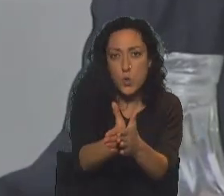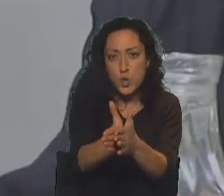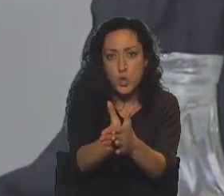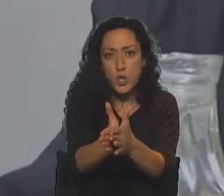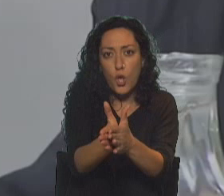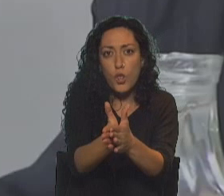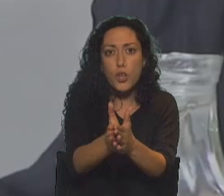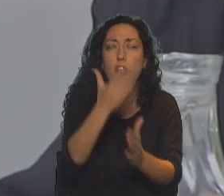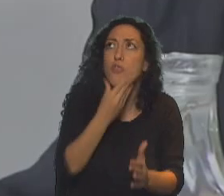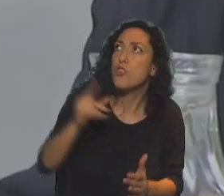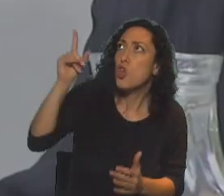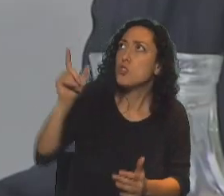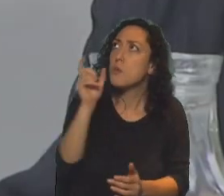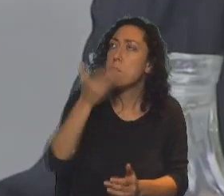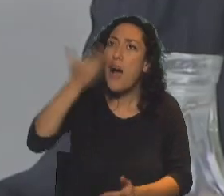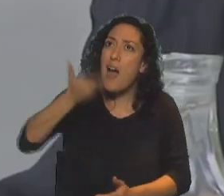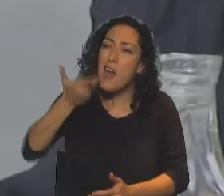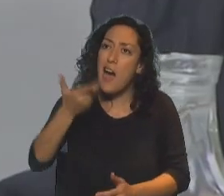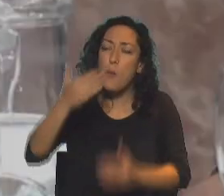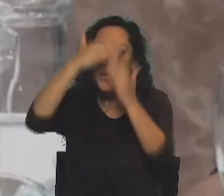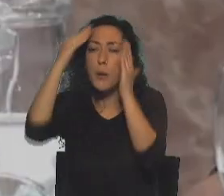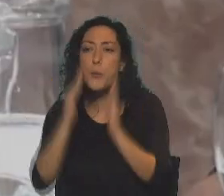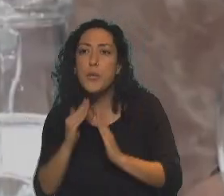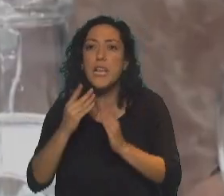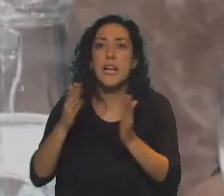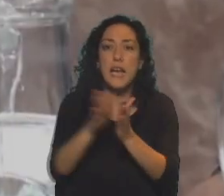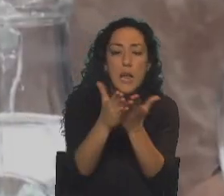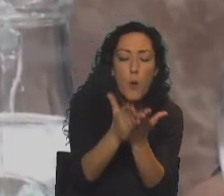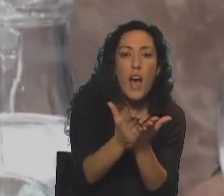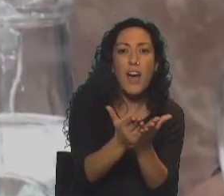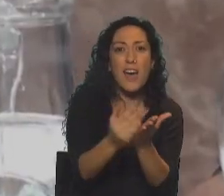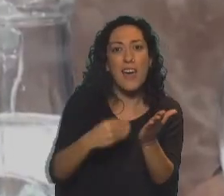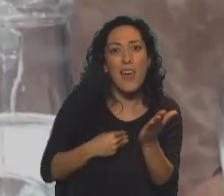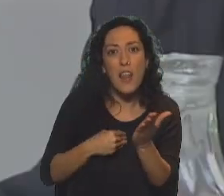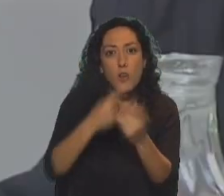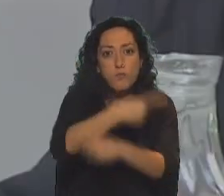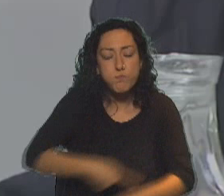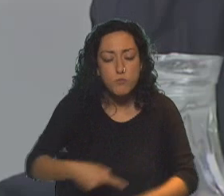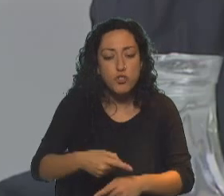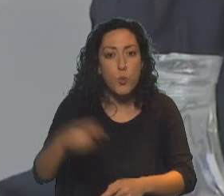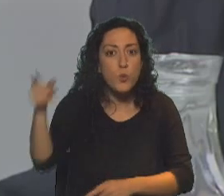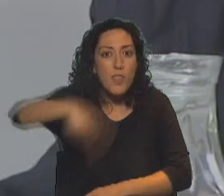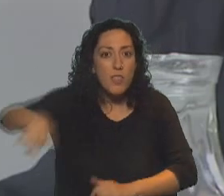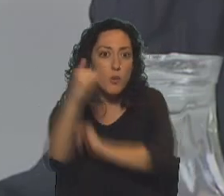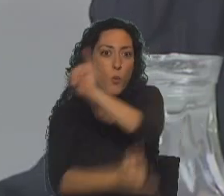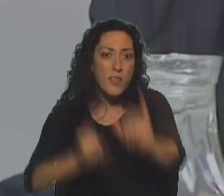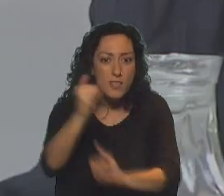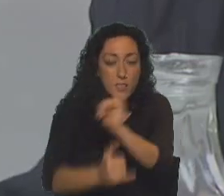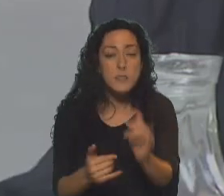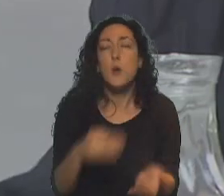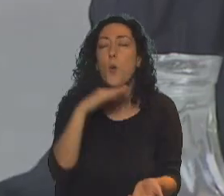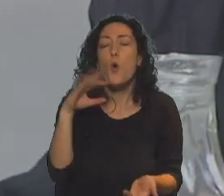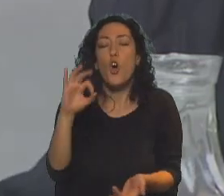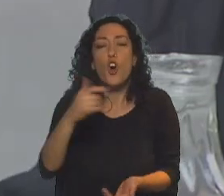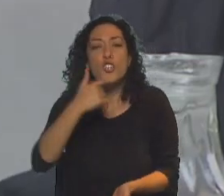de Dios siempre, y de la Virgen y del Evangelio. Lástima que faltó José, que es mi gran